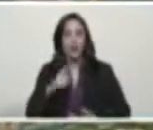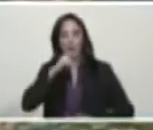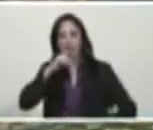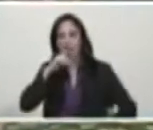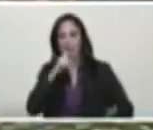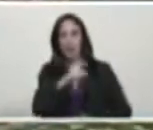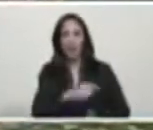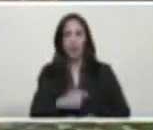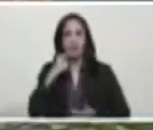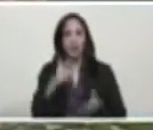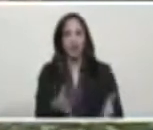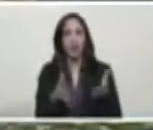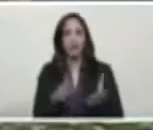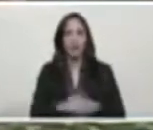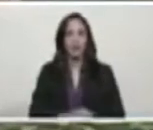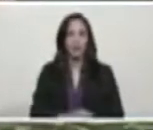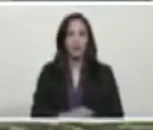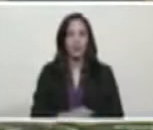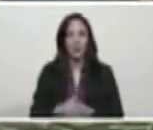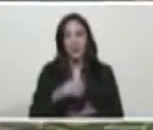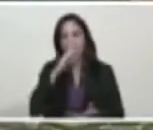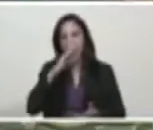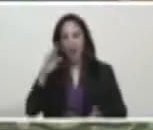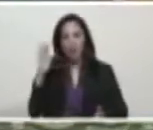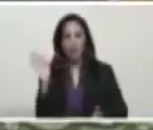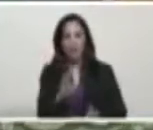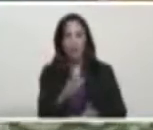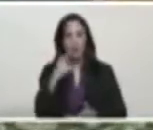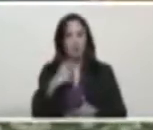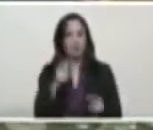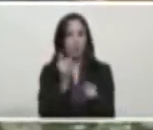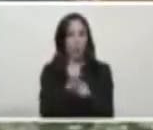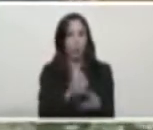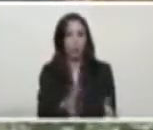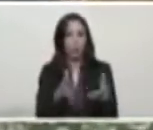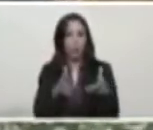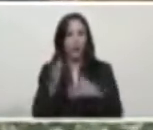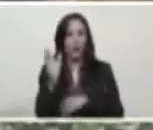será el triunfo. Nuestra venganza será el campeonato para Venezuela.